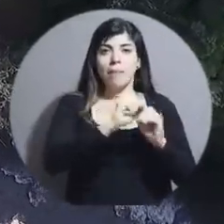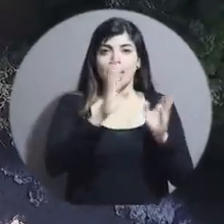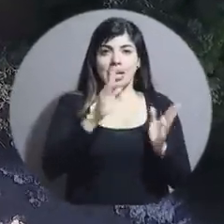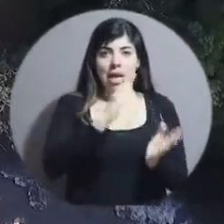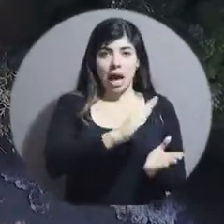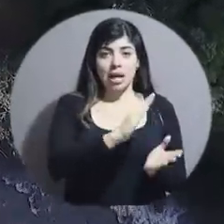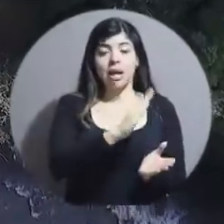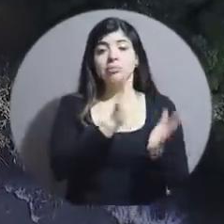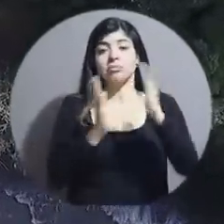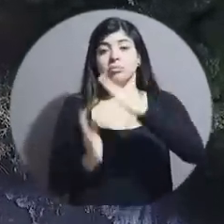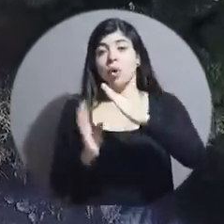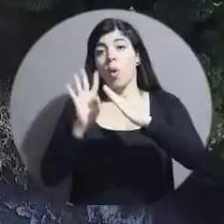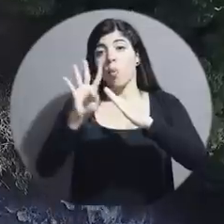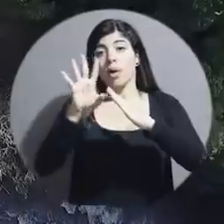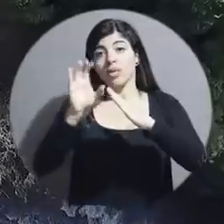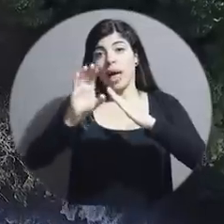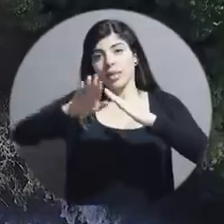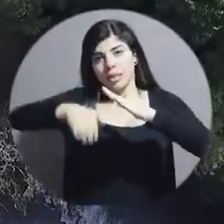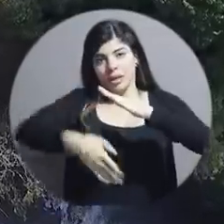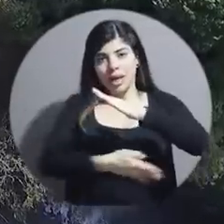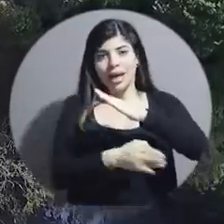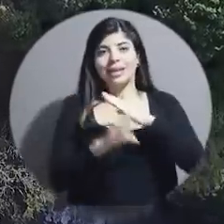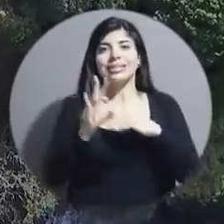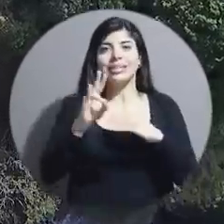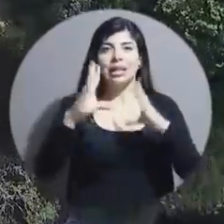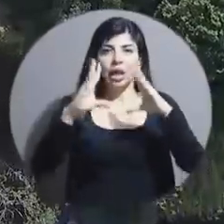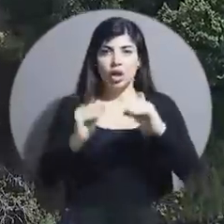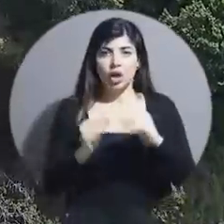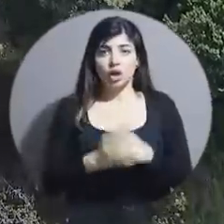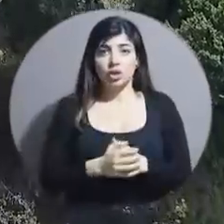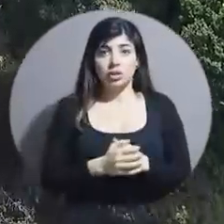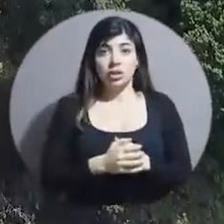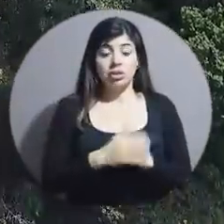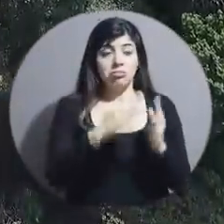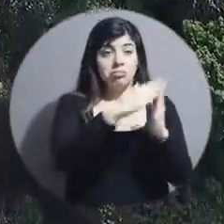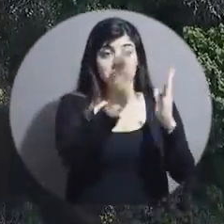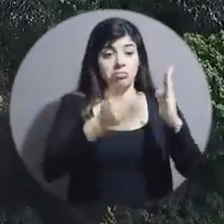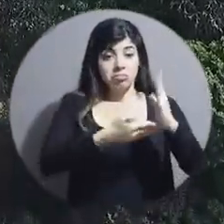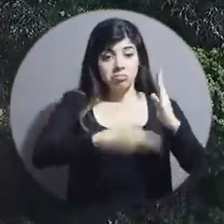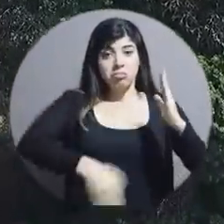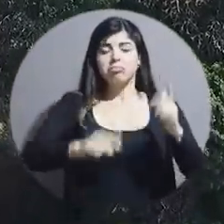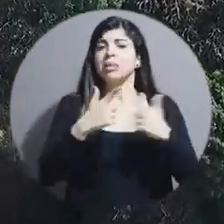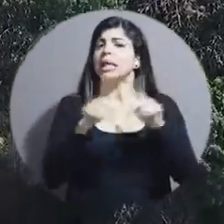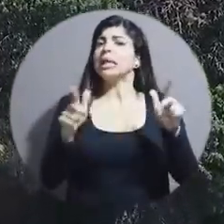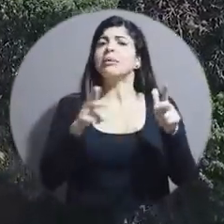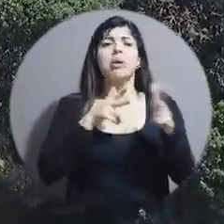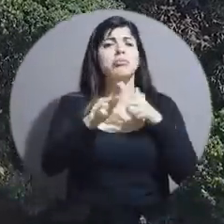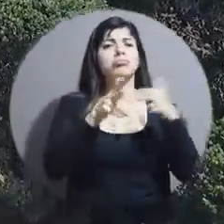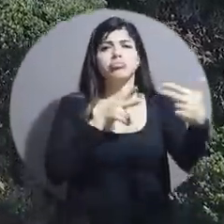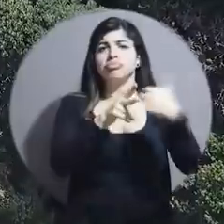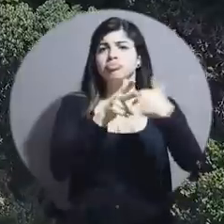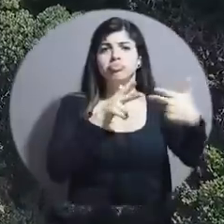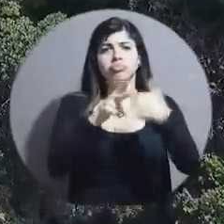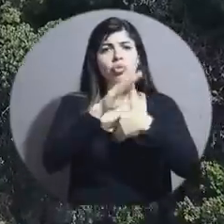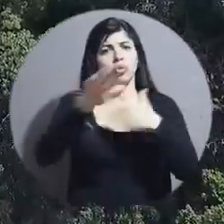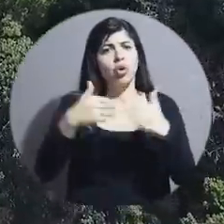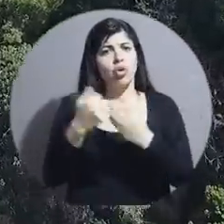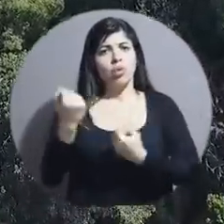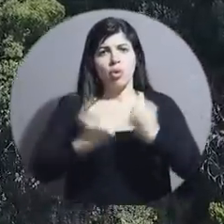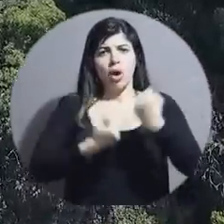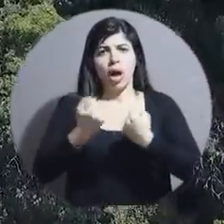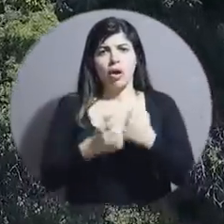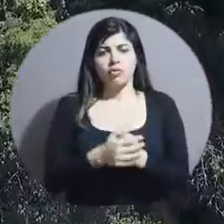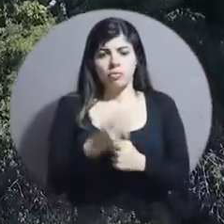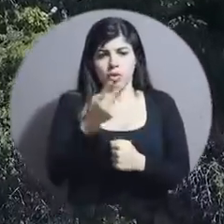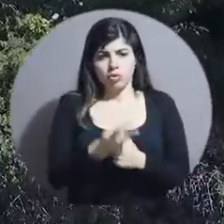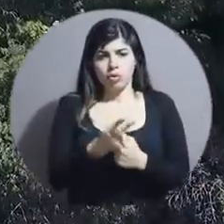de la mañana y de 4 de la tarde a 7 de la noche. Fuera de esas horas podrán transitar todos los vehículos en